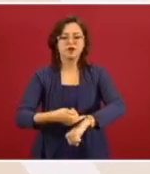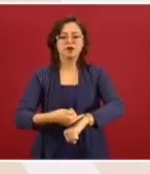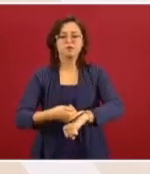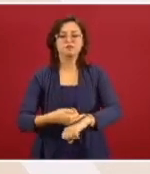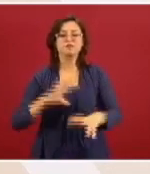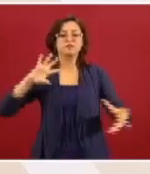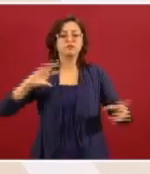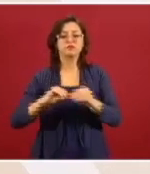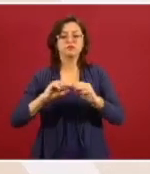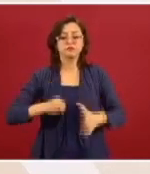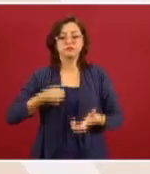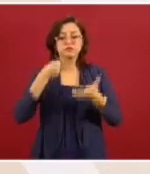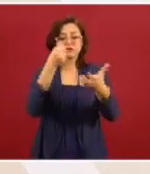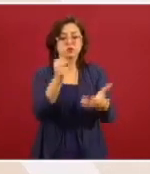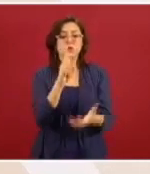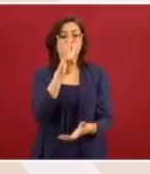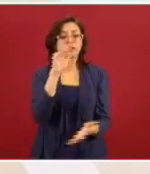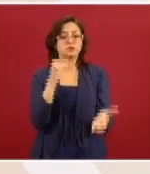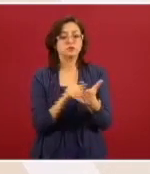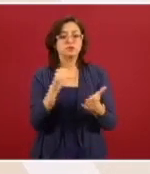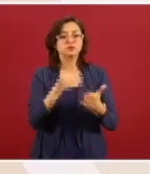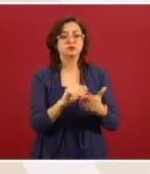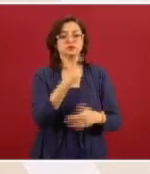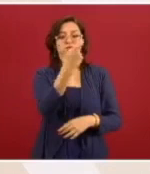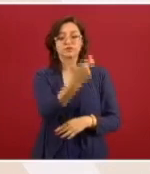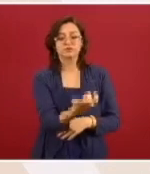asciende a 4,000 millones de pesos.